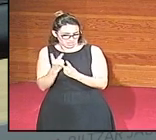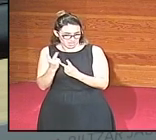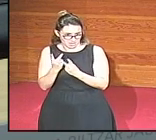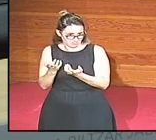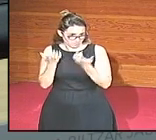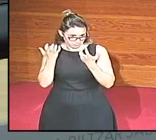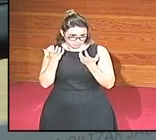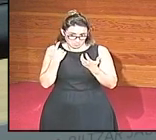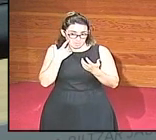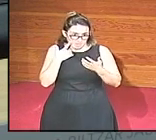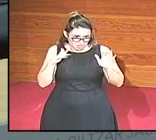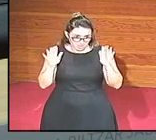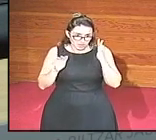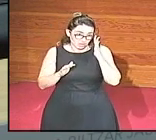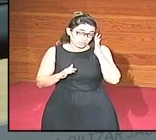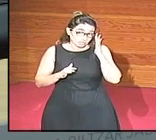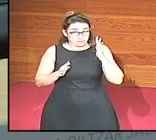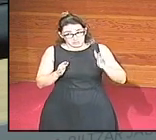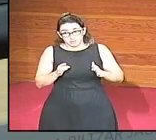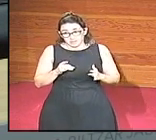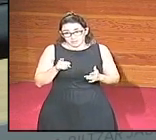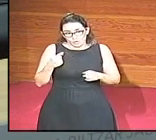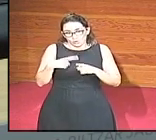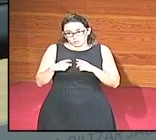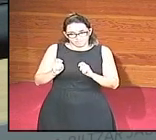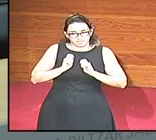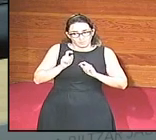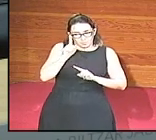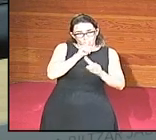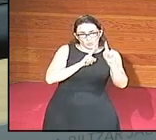señor. Entonces, pues sí, estas cosas me preocupan,